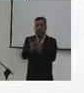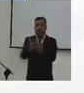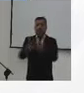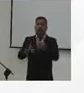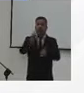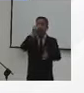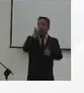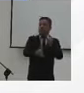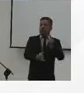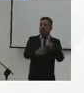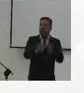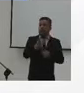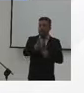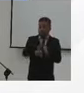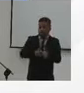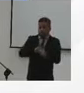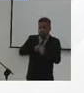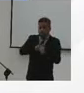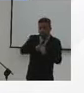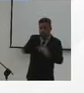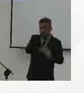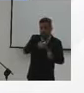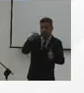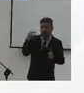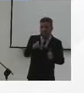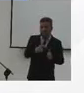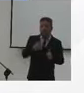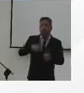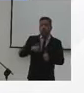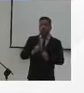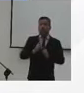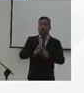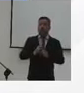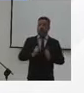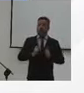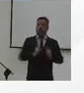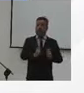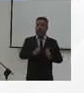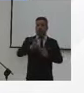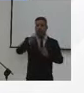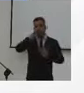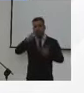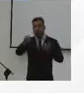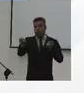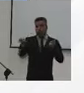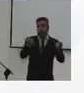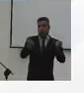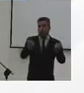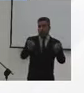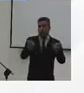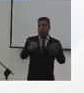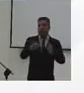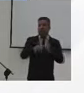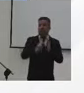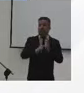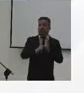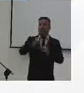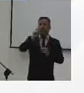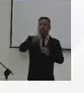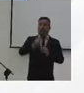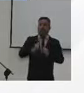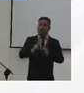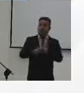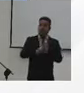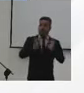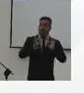infraestructura y por último haciendo un seguimiento de lo que nosotros hemos denominado inspección, vigilancia y control, decir, la